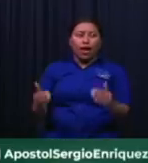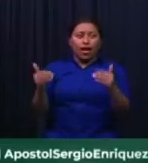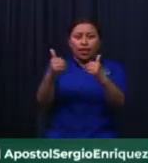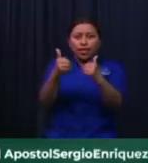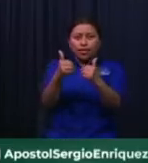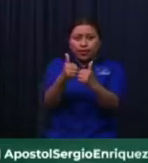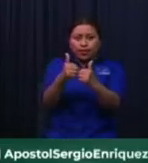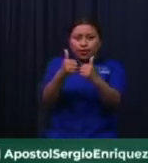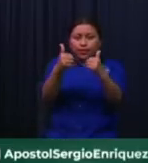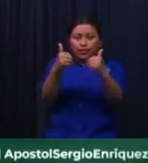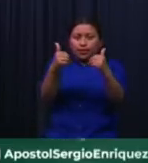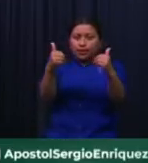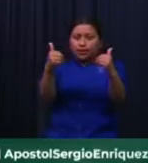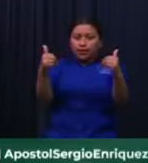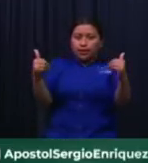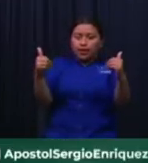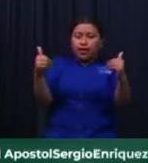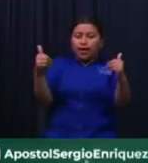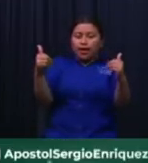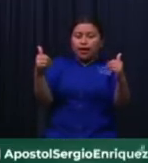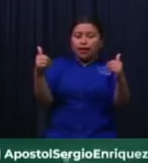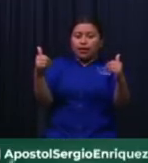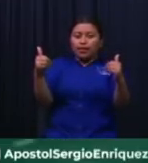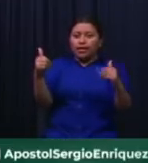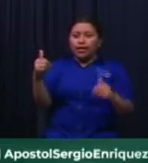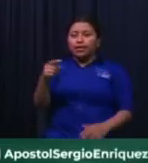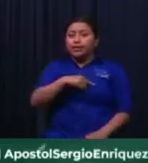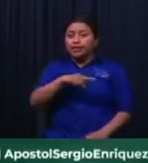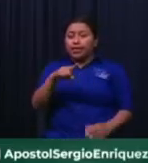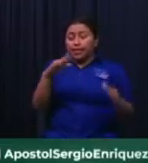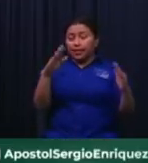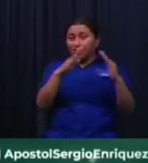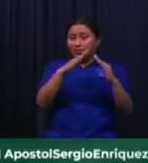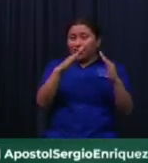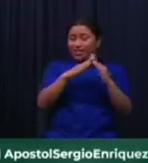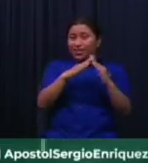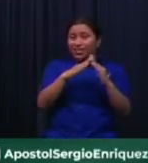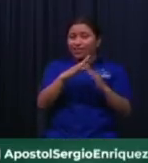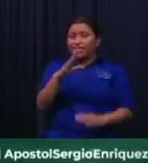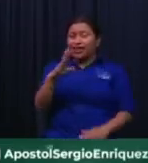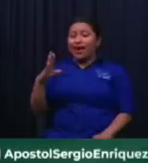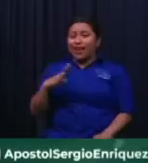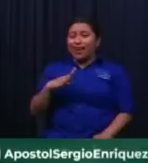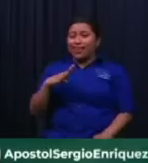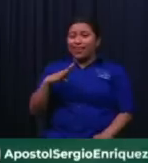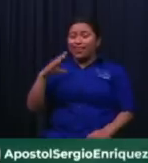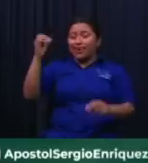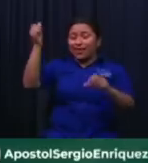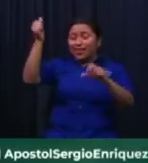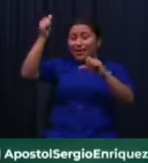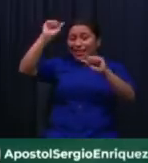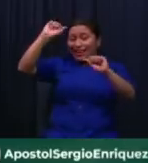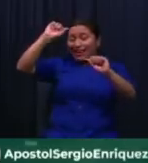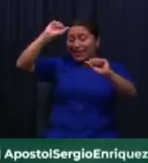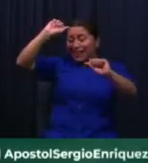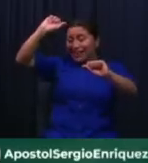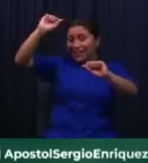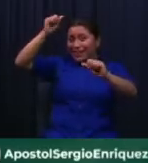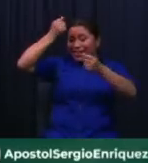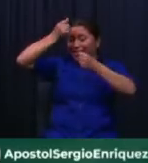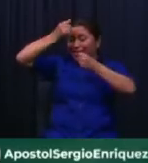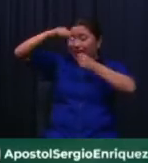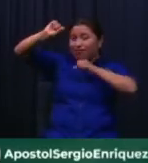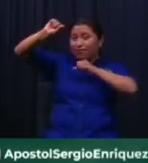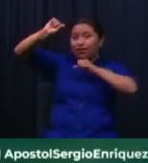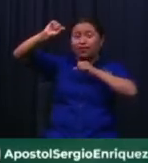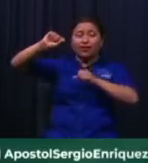¿Será que hay rebelión en nuestra casa, hermano? ¿Será que uno dice una cosa y por la espalda están haciendo otra? Y dice, ay,